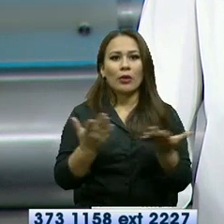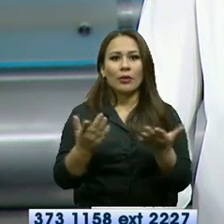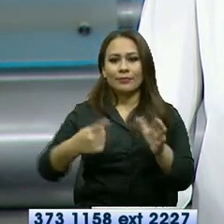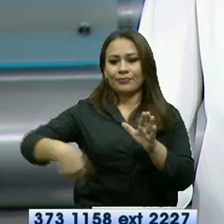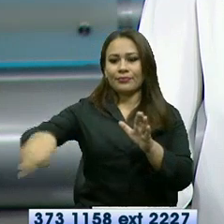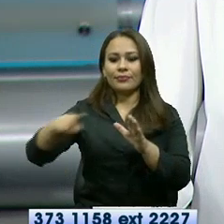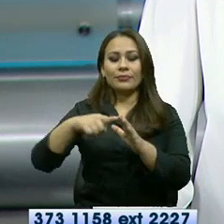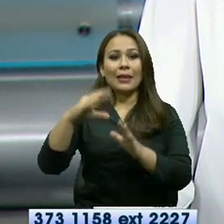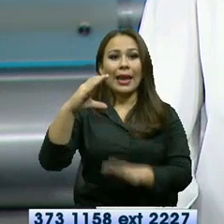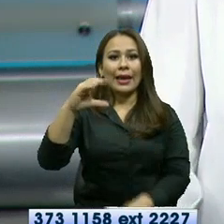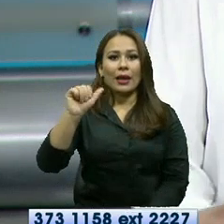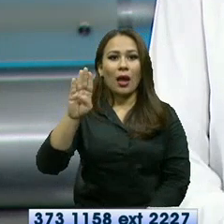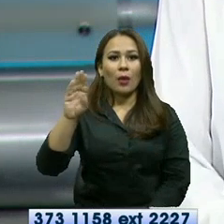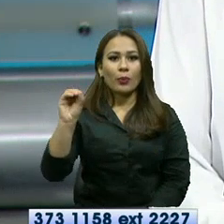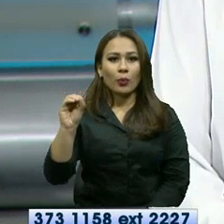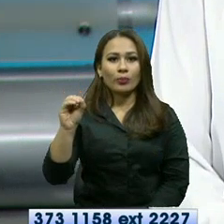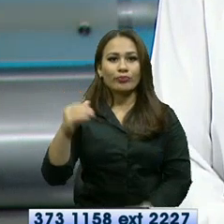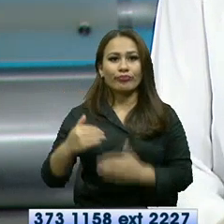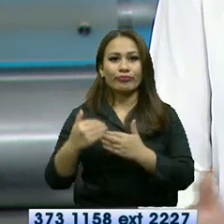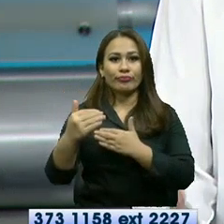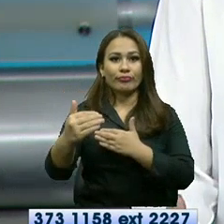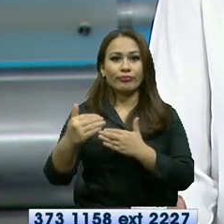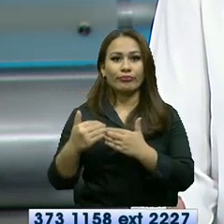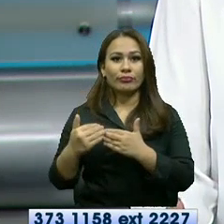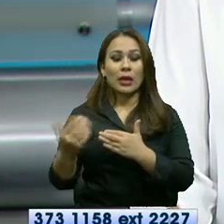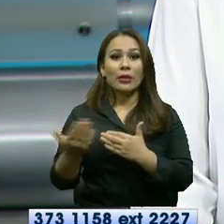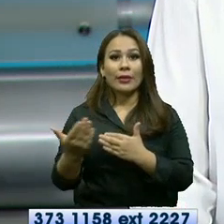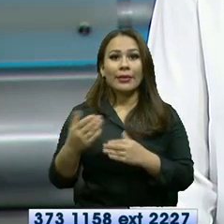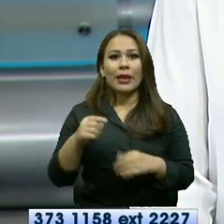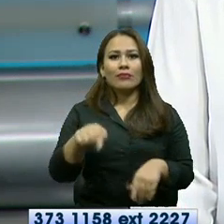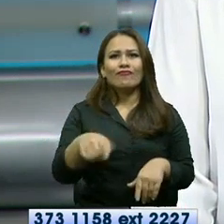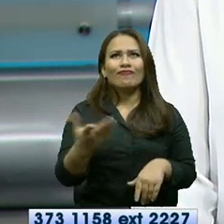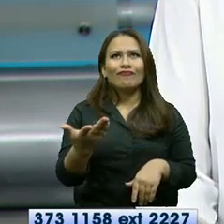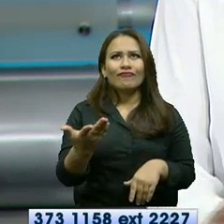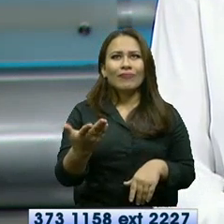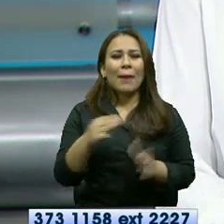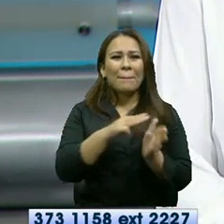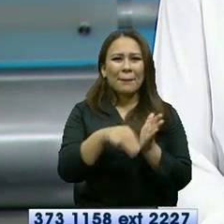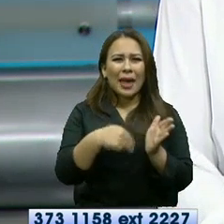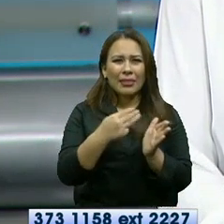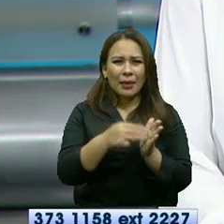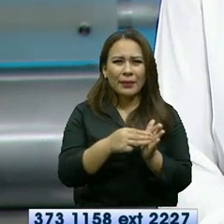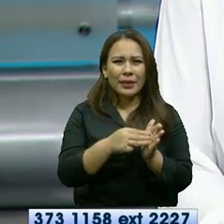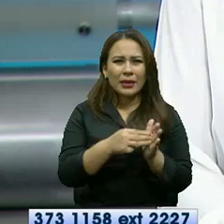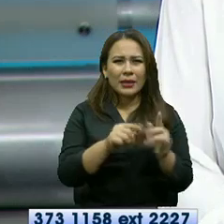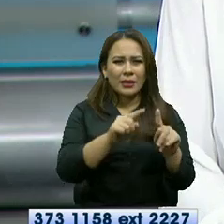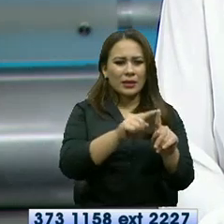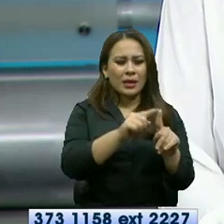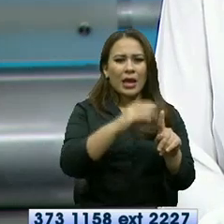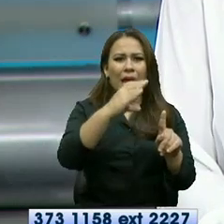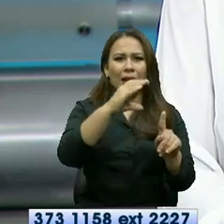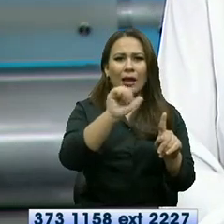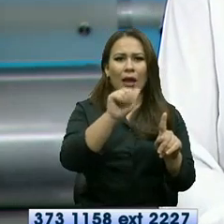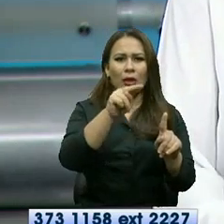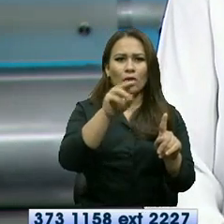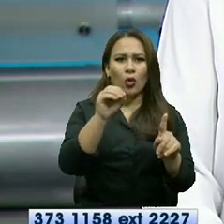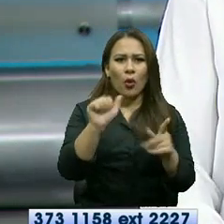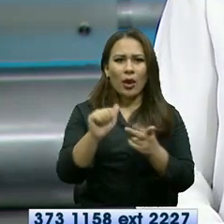Cabo Pasado, en la zona limítrofe entre la parroquia Canoa del Cantón San Vicente y el Cantón Jama, en la provincia de Manabí.